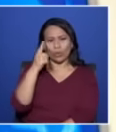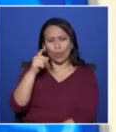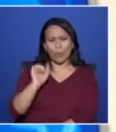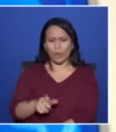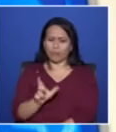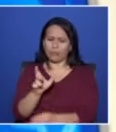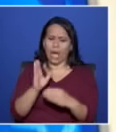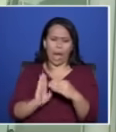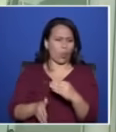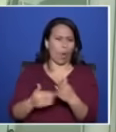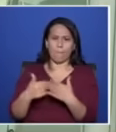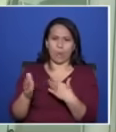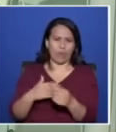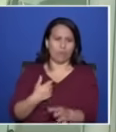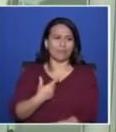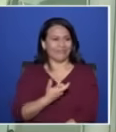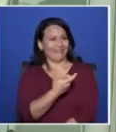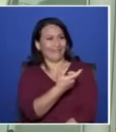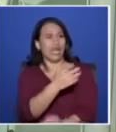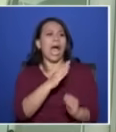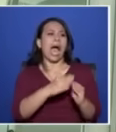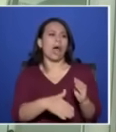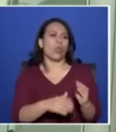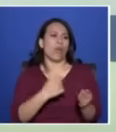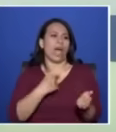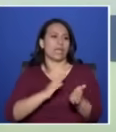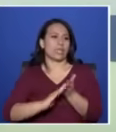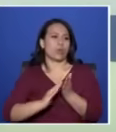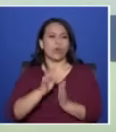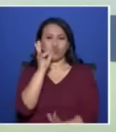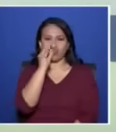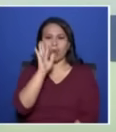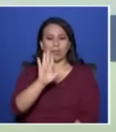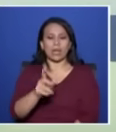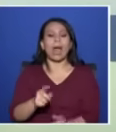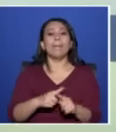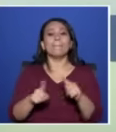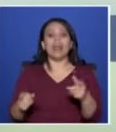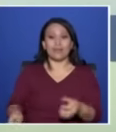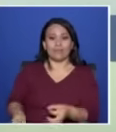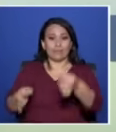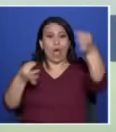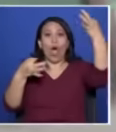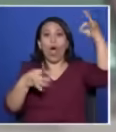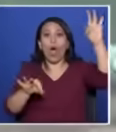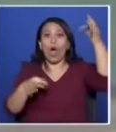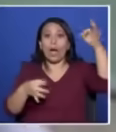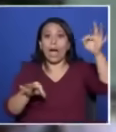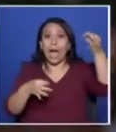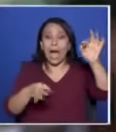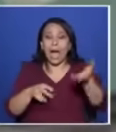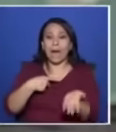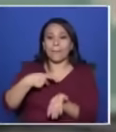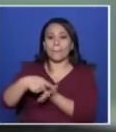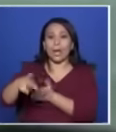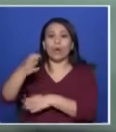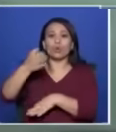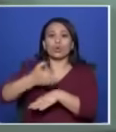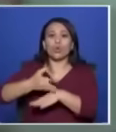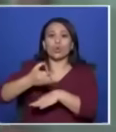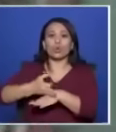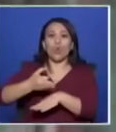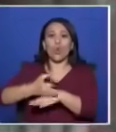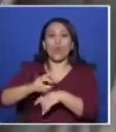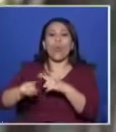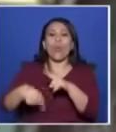Nacional de Tránsito anunció que a partir de hoy los conductores podrán circular con la licencia caducada. Eso sí, deben llevar el turno